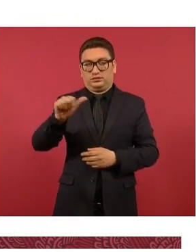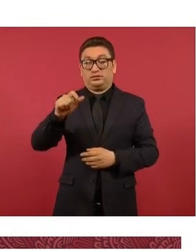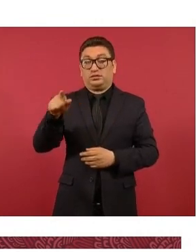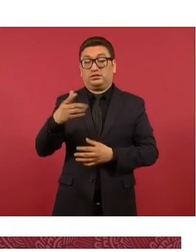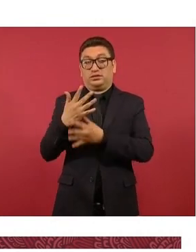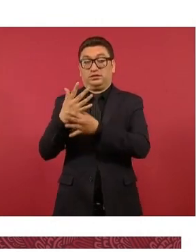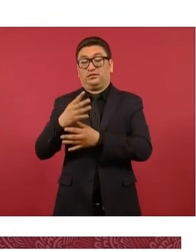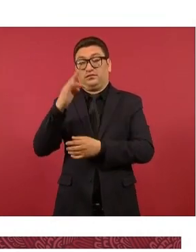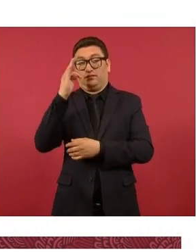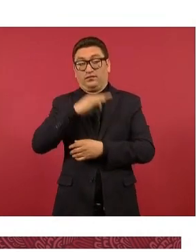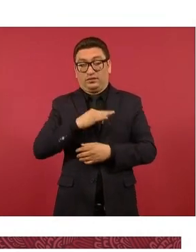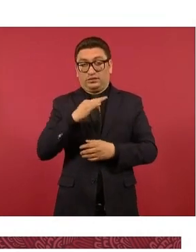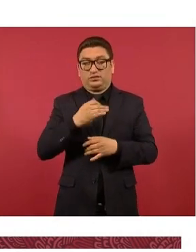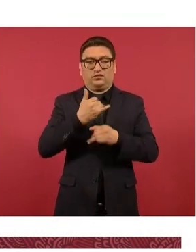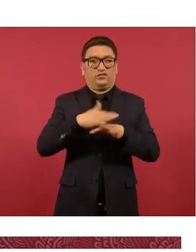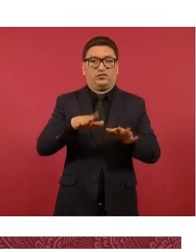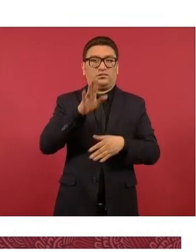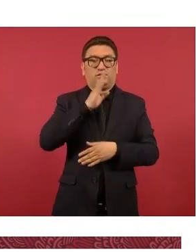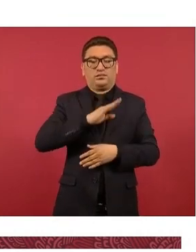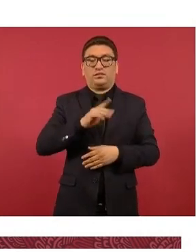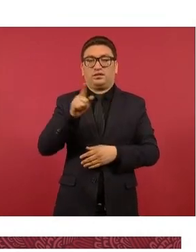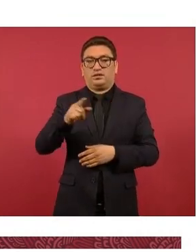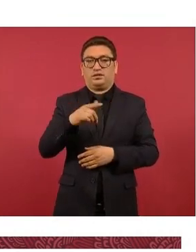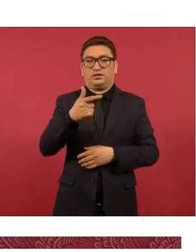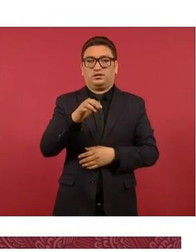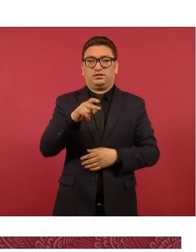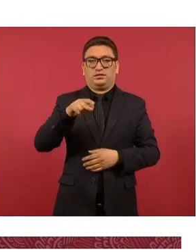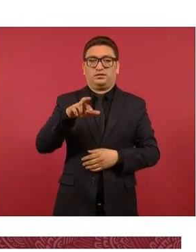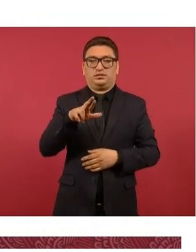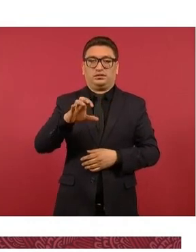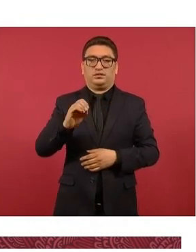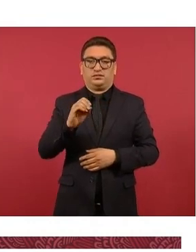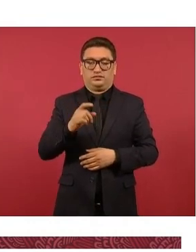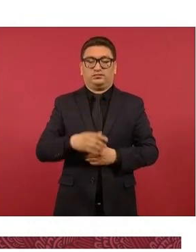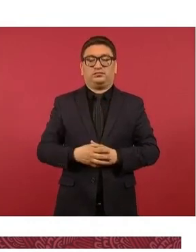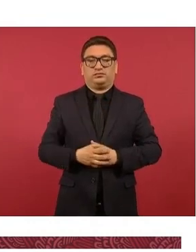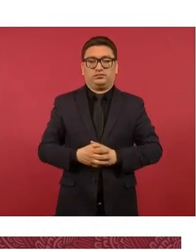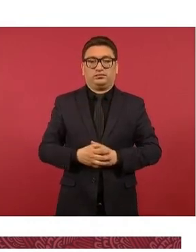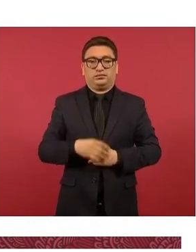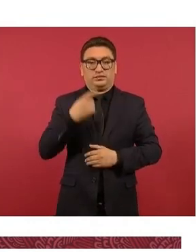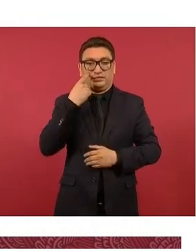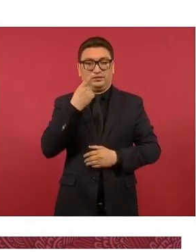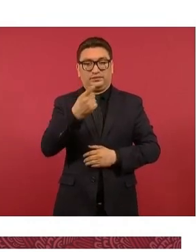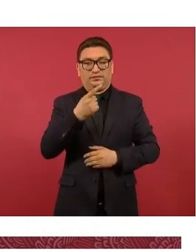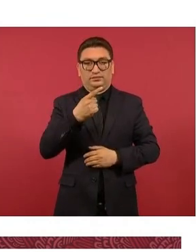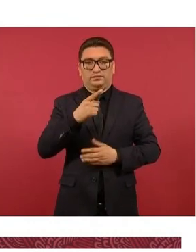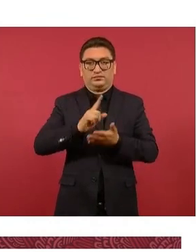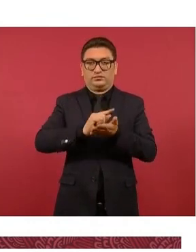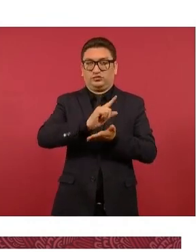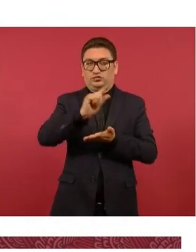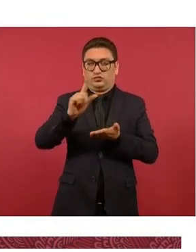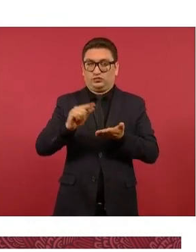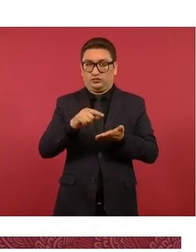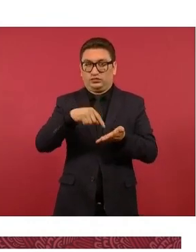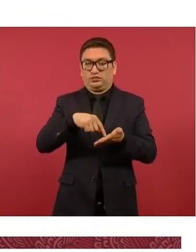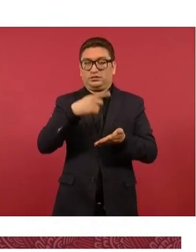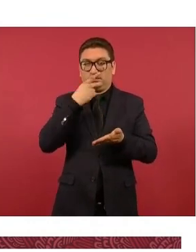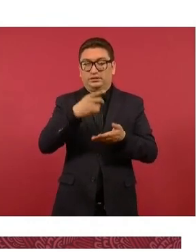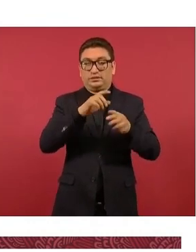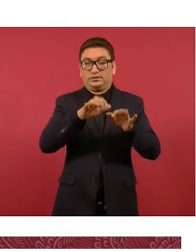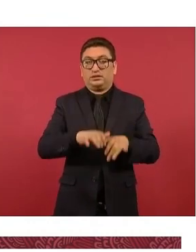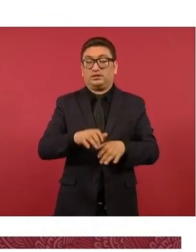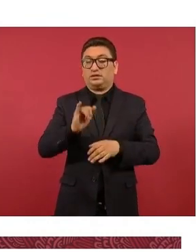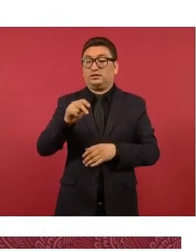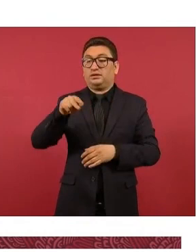información, desmintiendo a Genaro Villamil. Aquí vemos este tuit en el que niega que integrantes